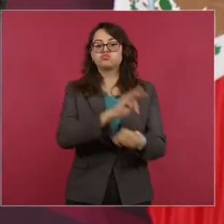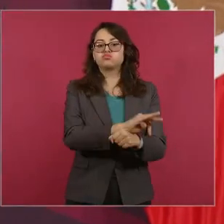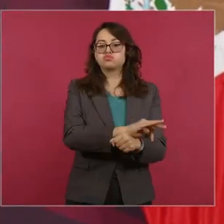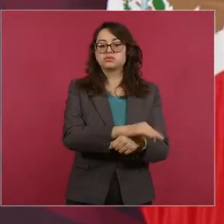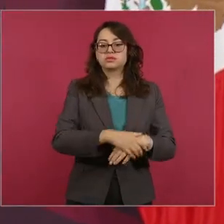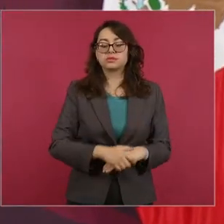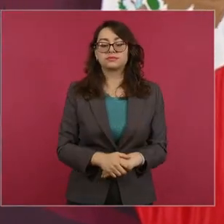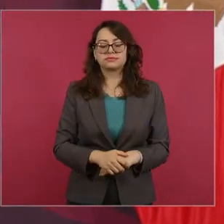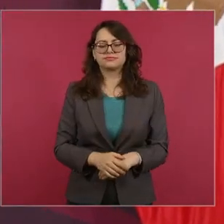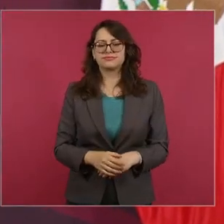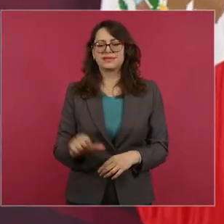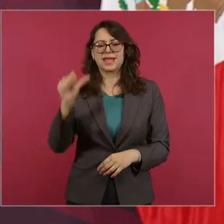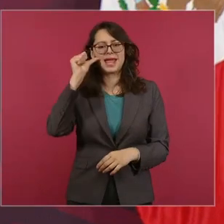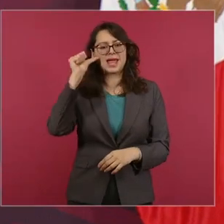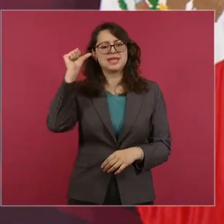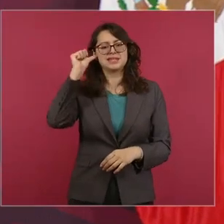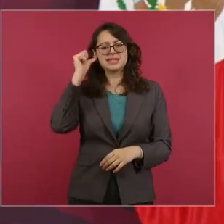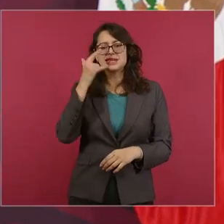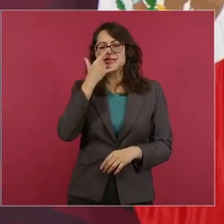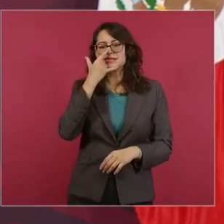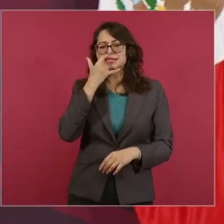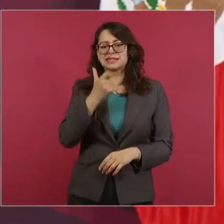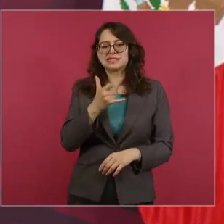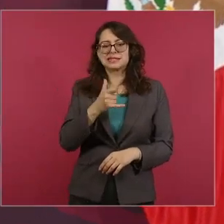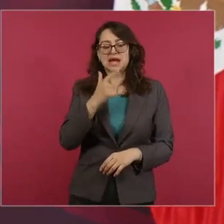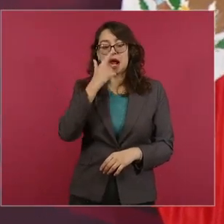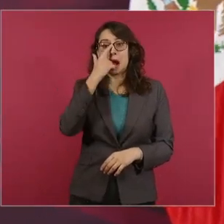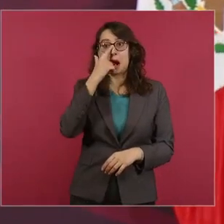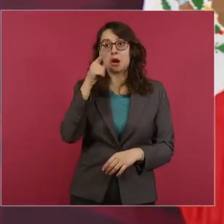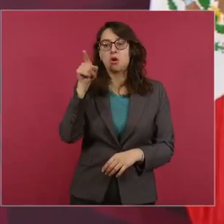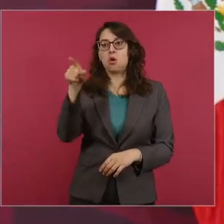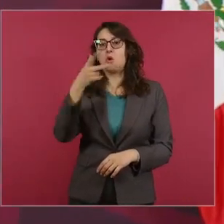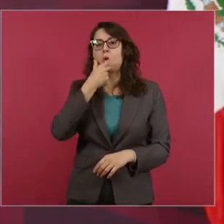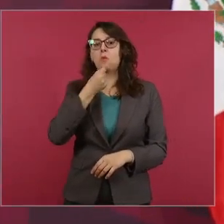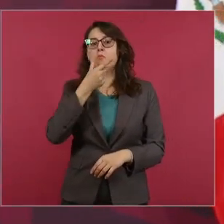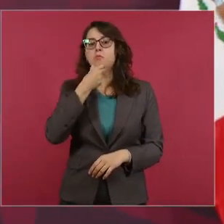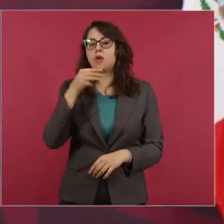diciendo no se pague el FOAPROA